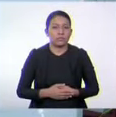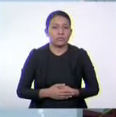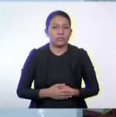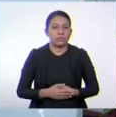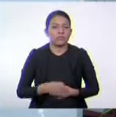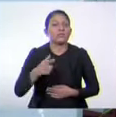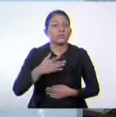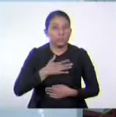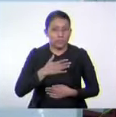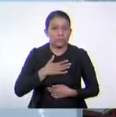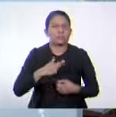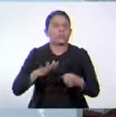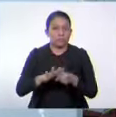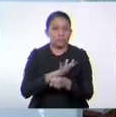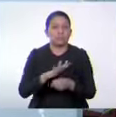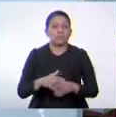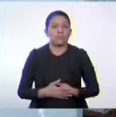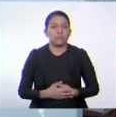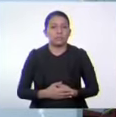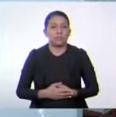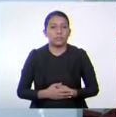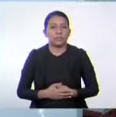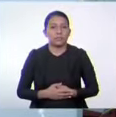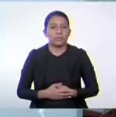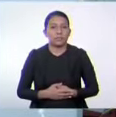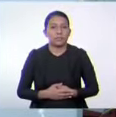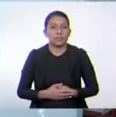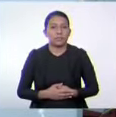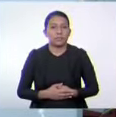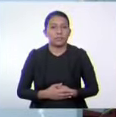Tiene todos sus enlaces simples.